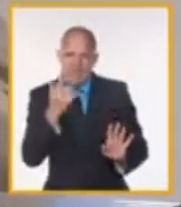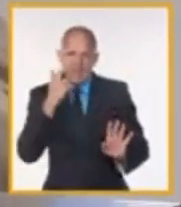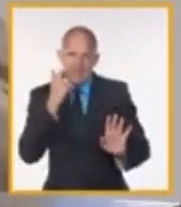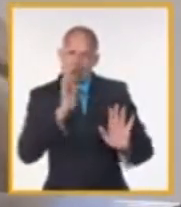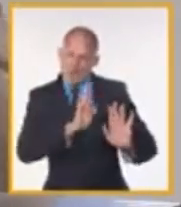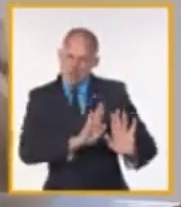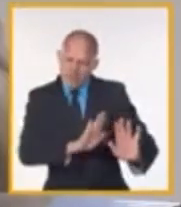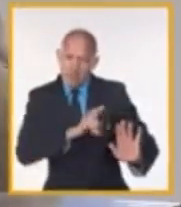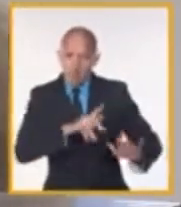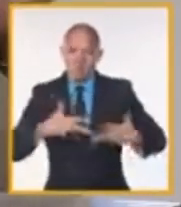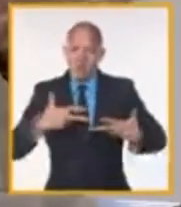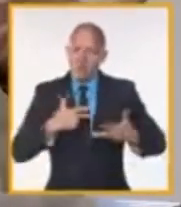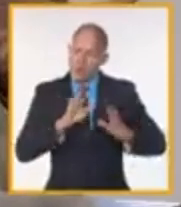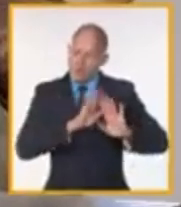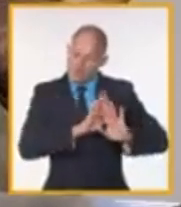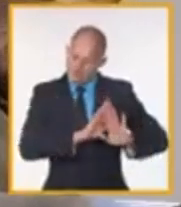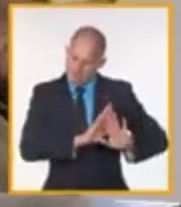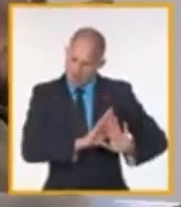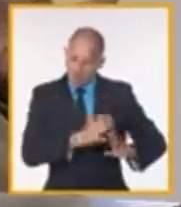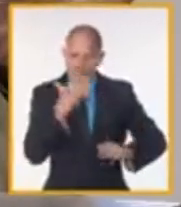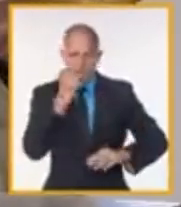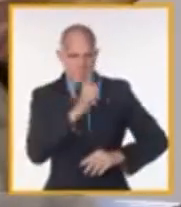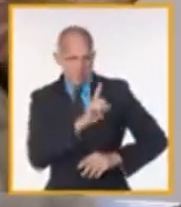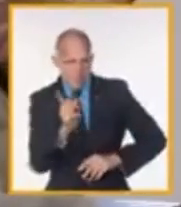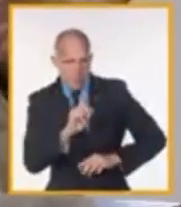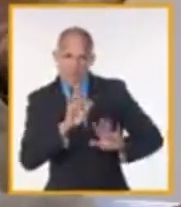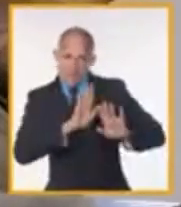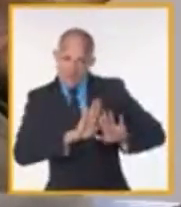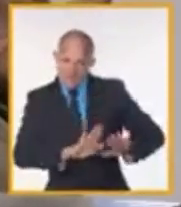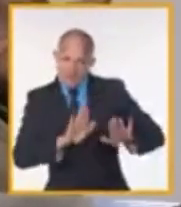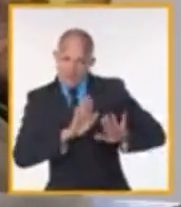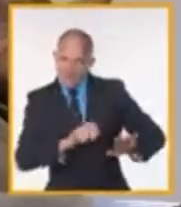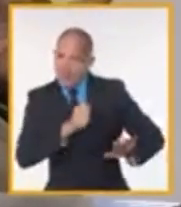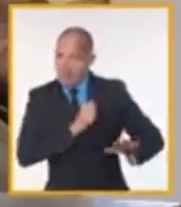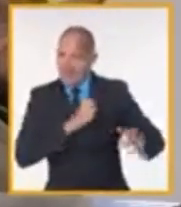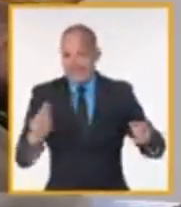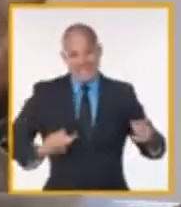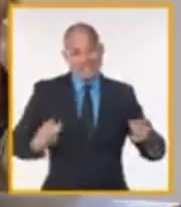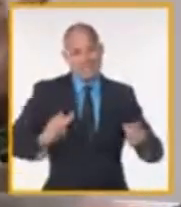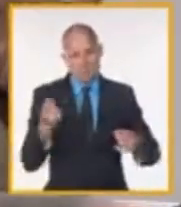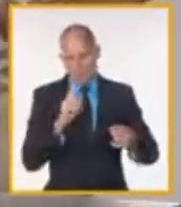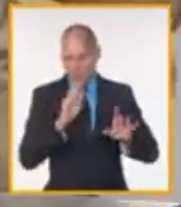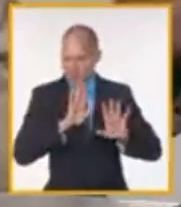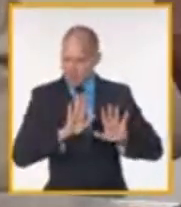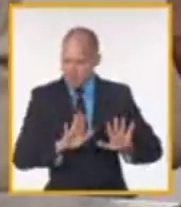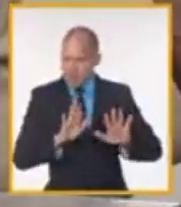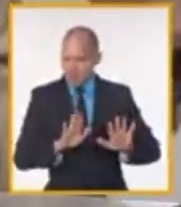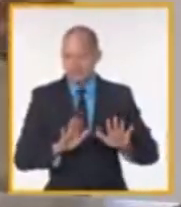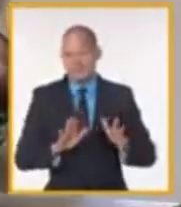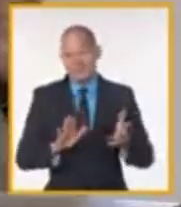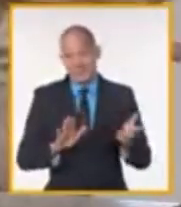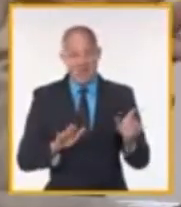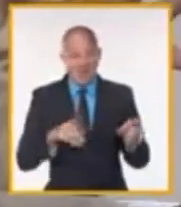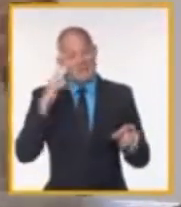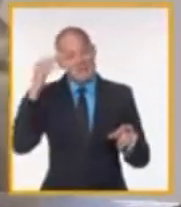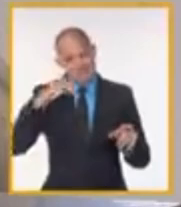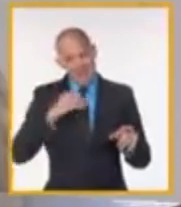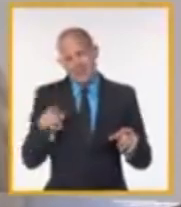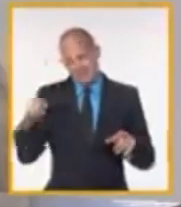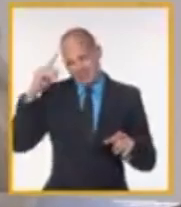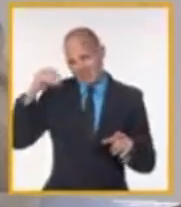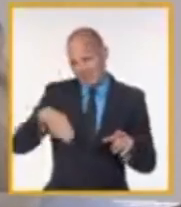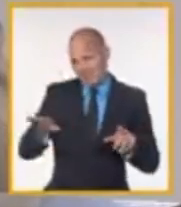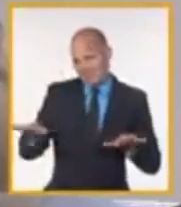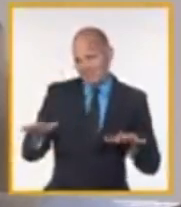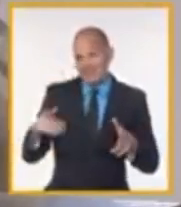nosotros no queremos que esto se se convierta en una guerra no quiere nadie una guerra generalizada donde